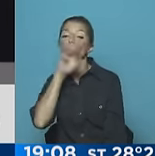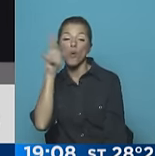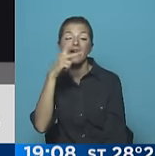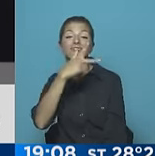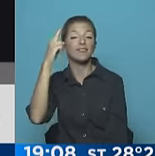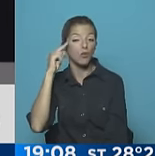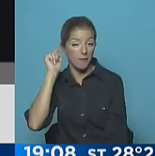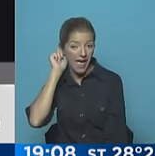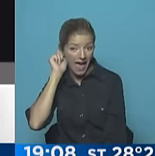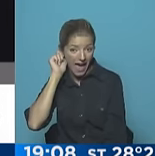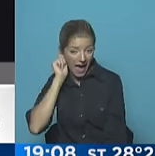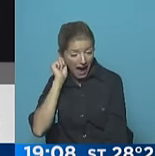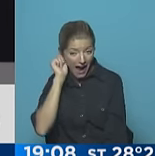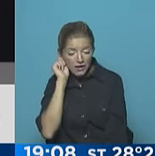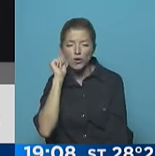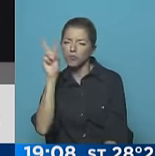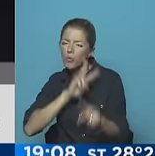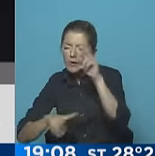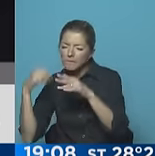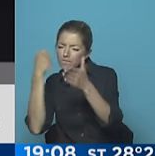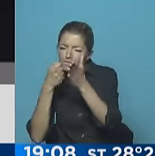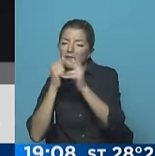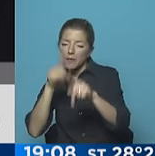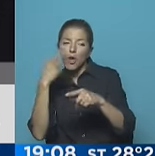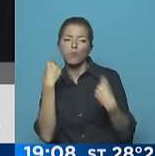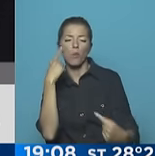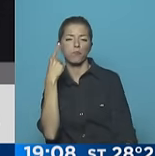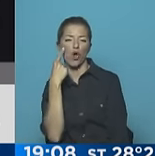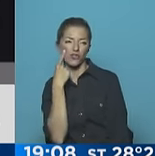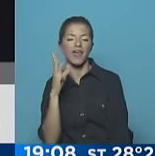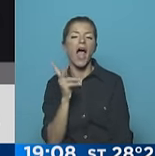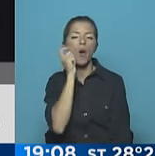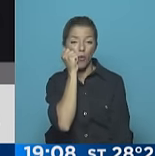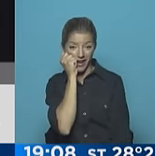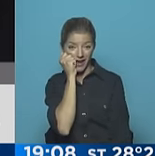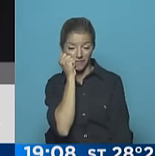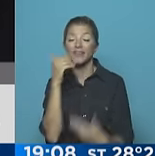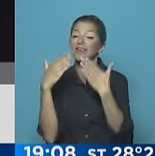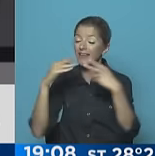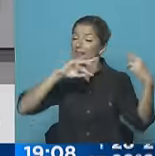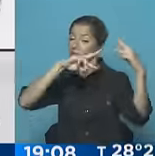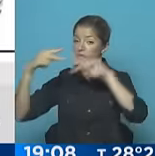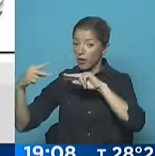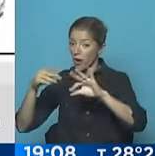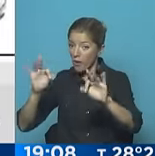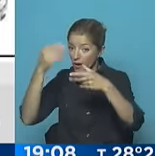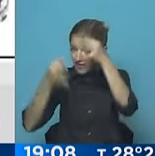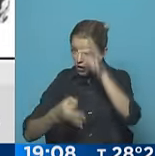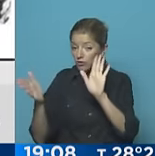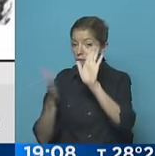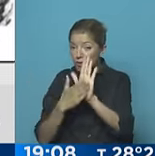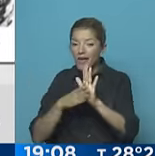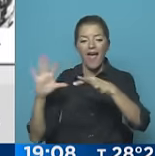fue perseverante en encontrar el modo de llegar a su abuela y asegurar, mediante los estudios genéticos, su vínculo biológico. En pocas